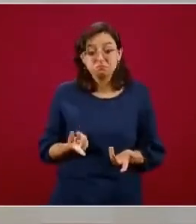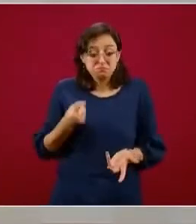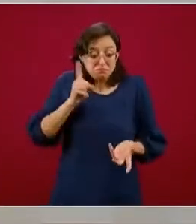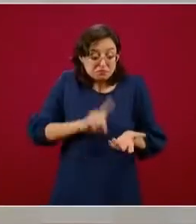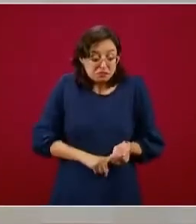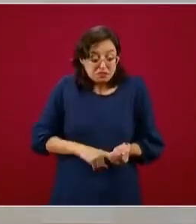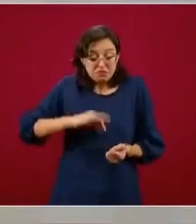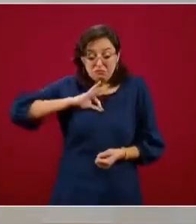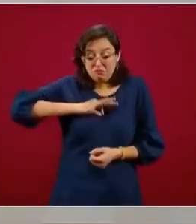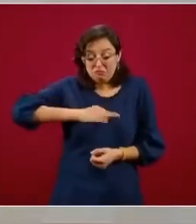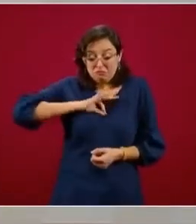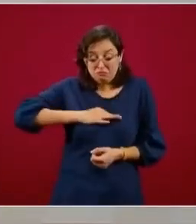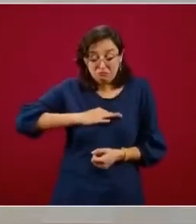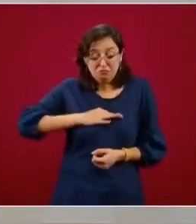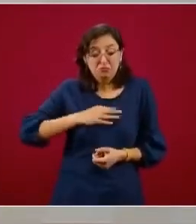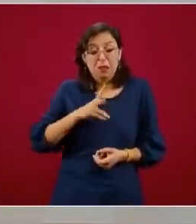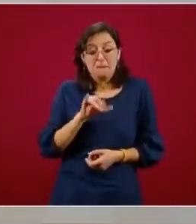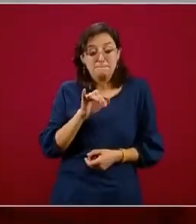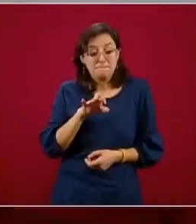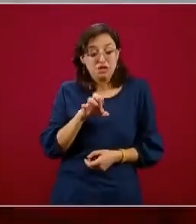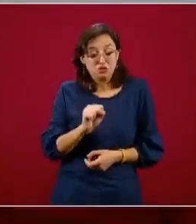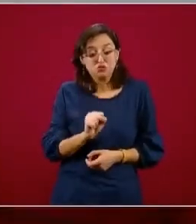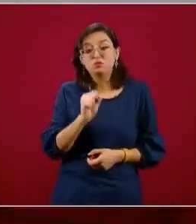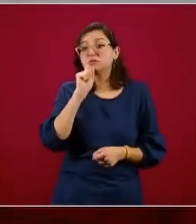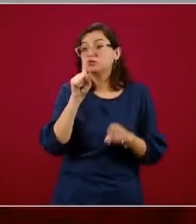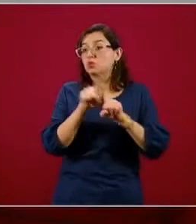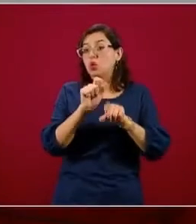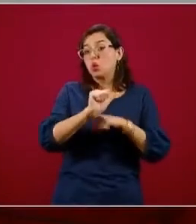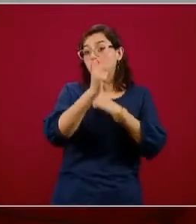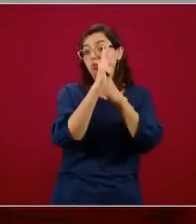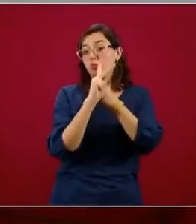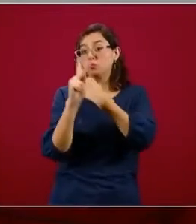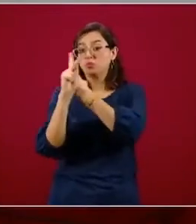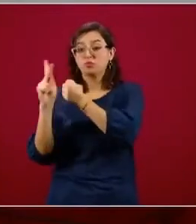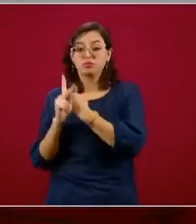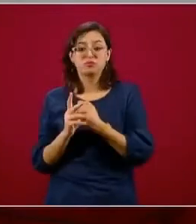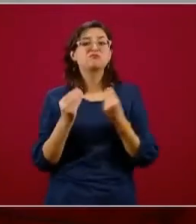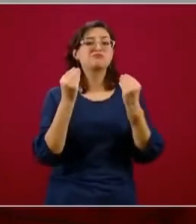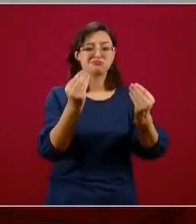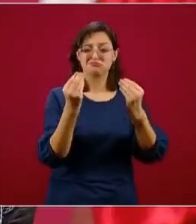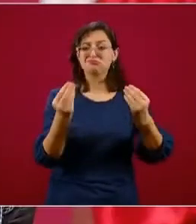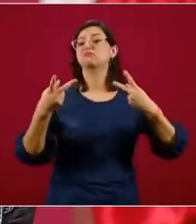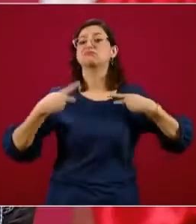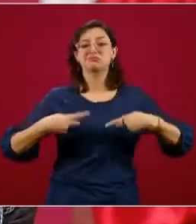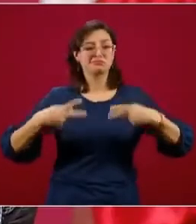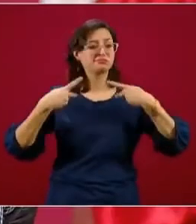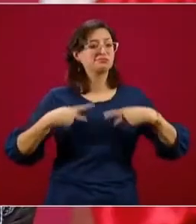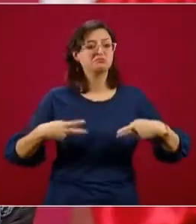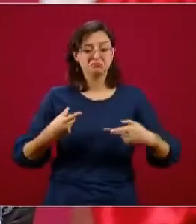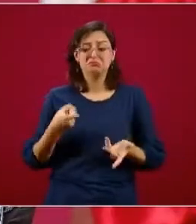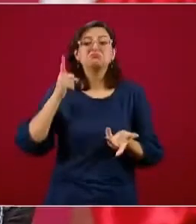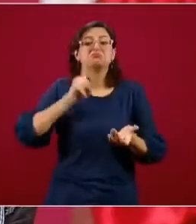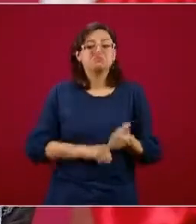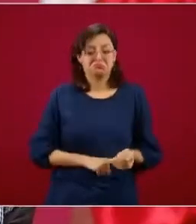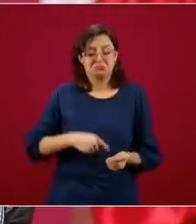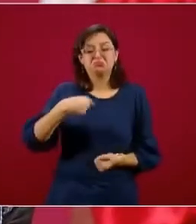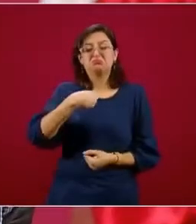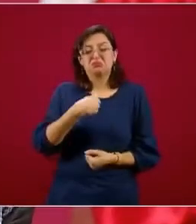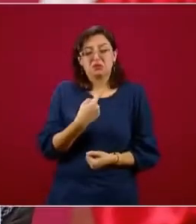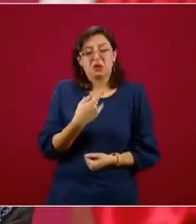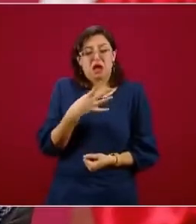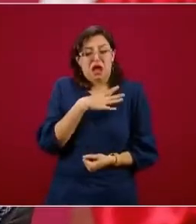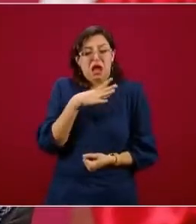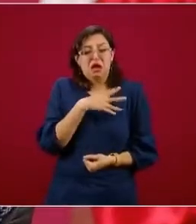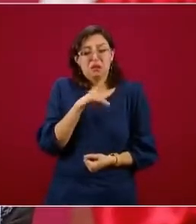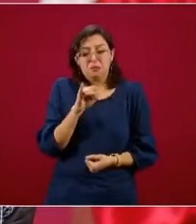mundial y lo que se ha evidenciado en muchos otros países, que hay una buena cantidad de estas personas que están presentes,